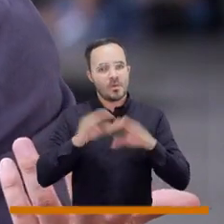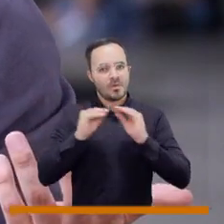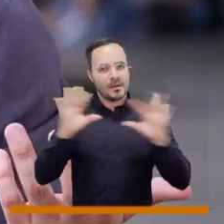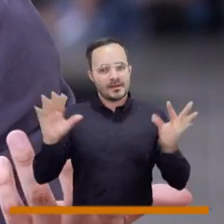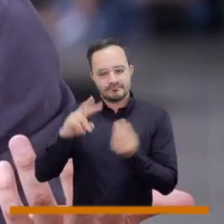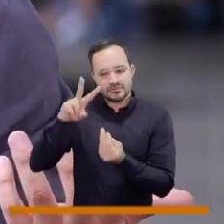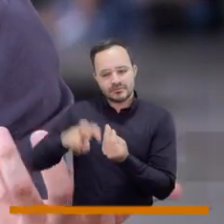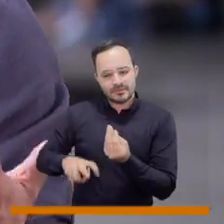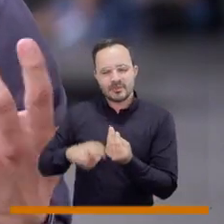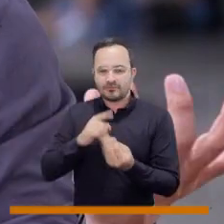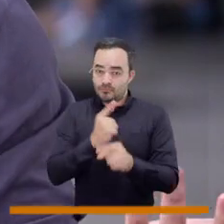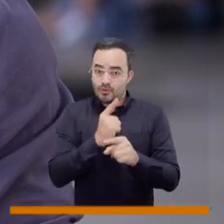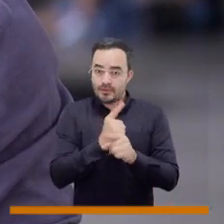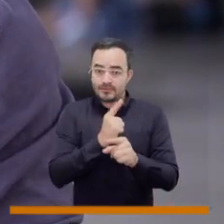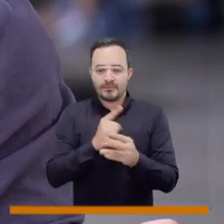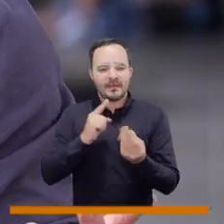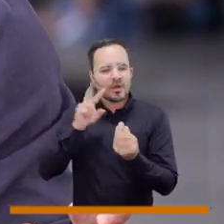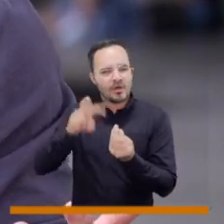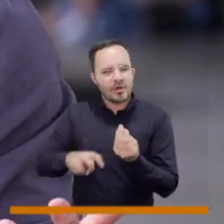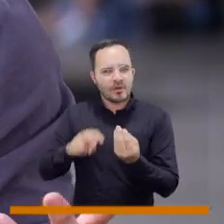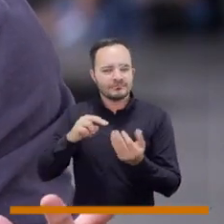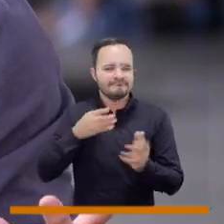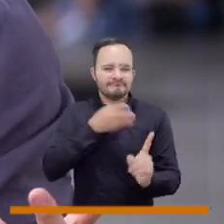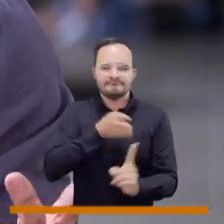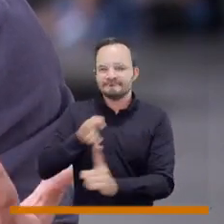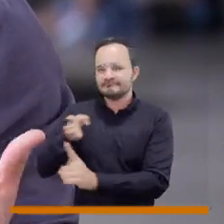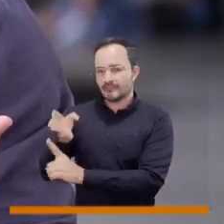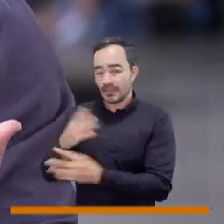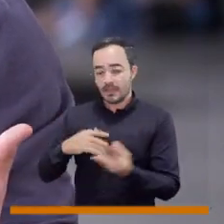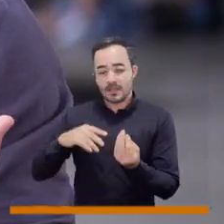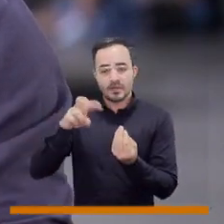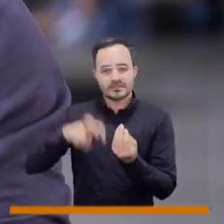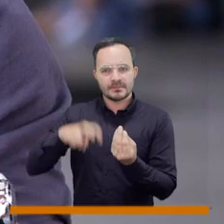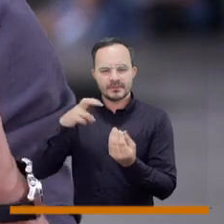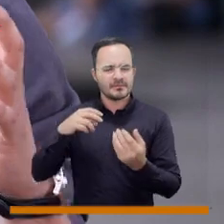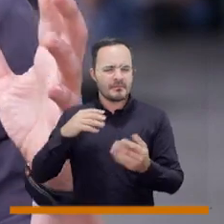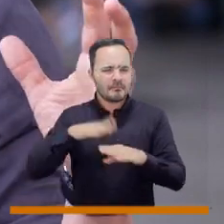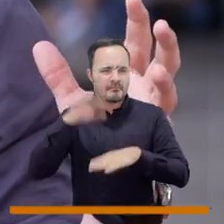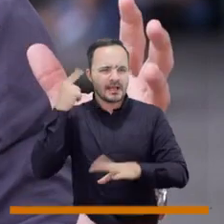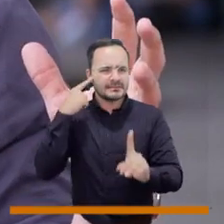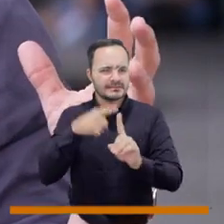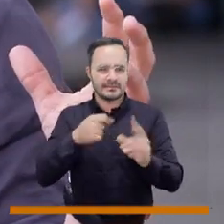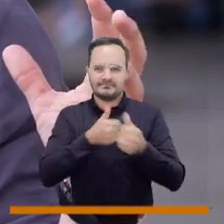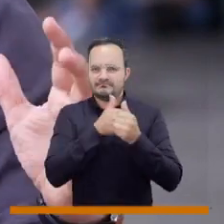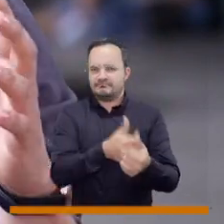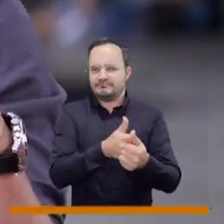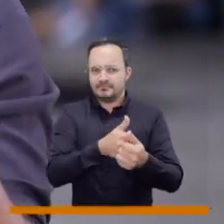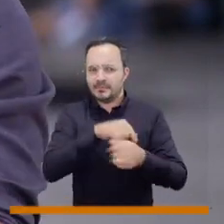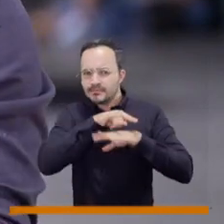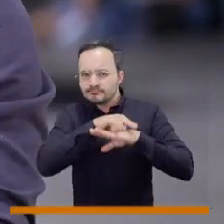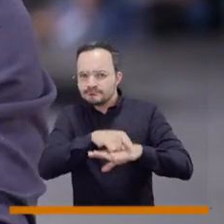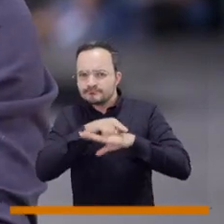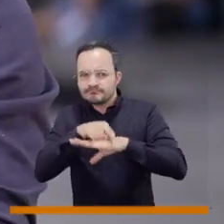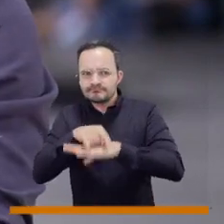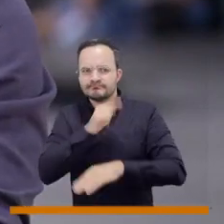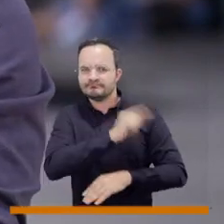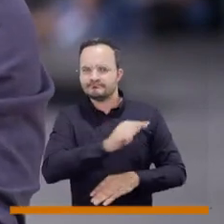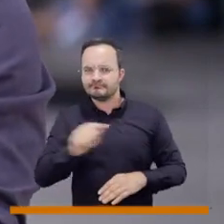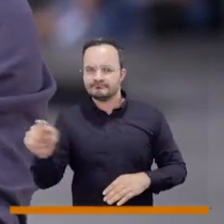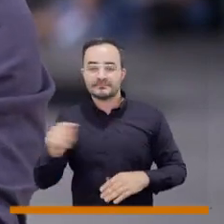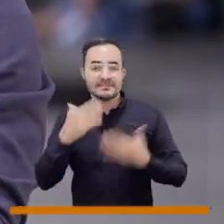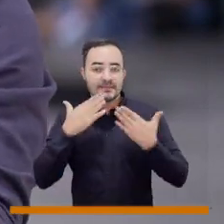es un observatorio. Realmente es un monitoreo, es un seguimiento